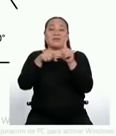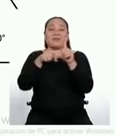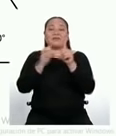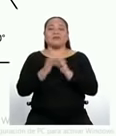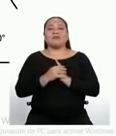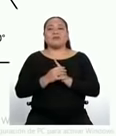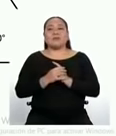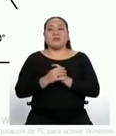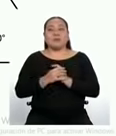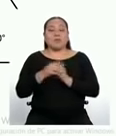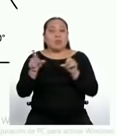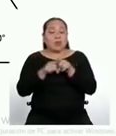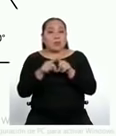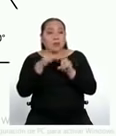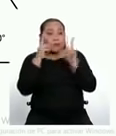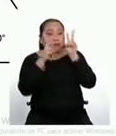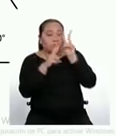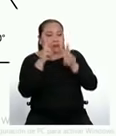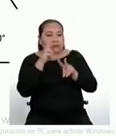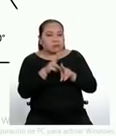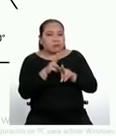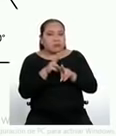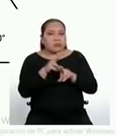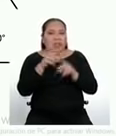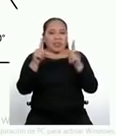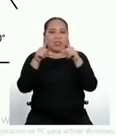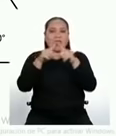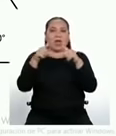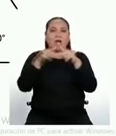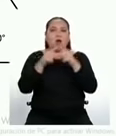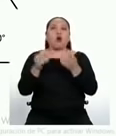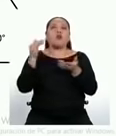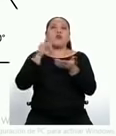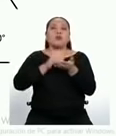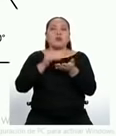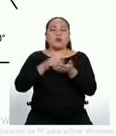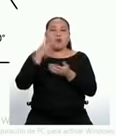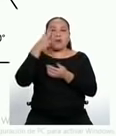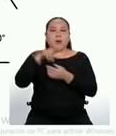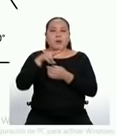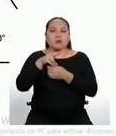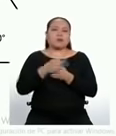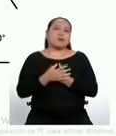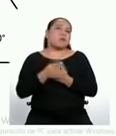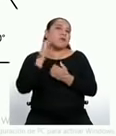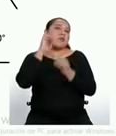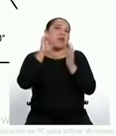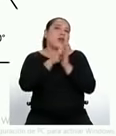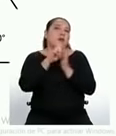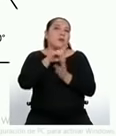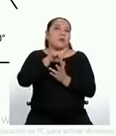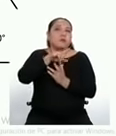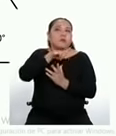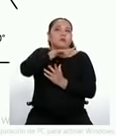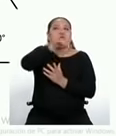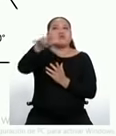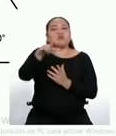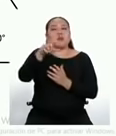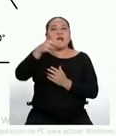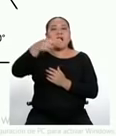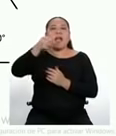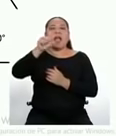Asimismo, vamos a ver que esta forma triangular también se repite en elementos como el halcón nocturno, que es